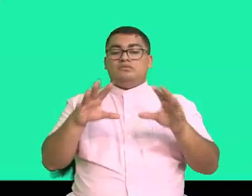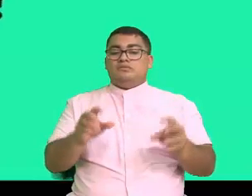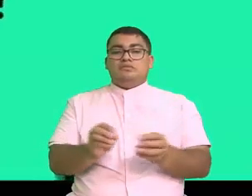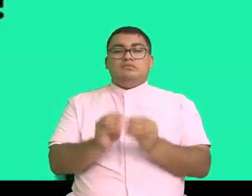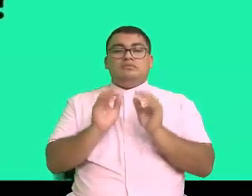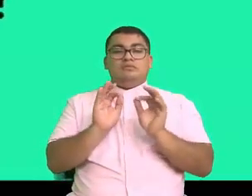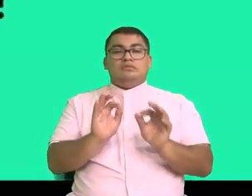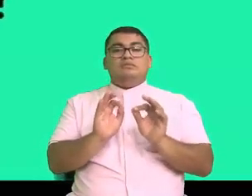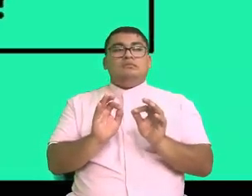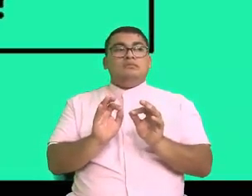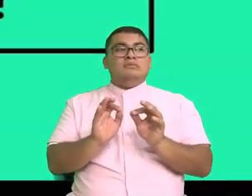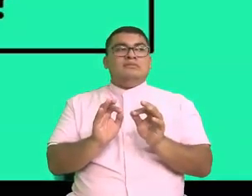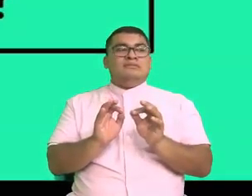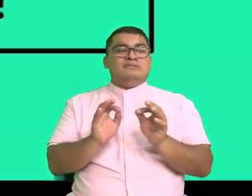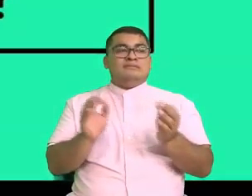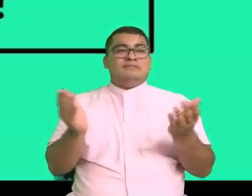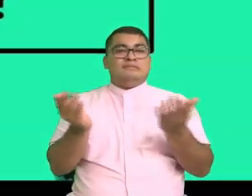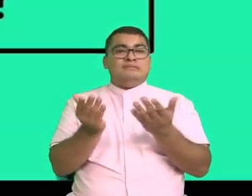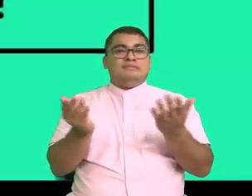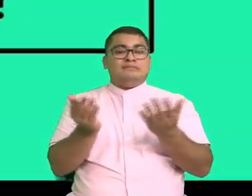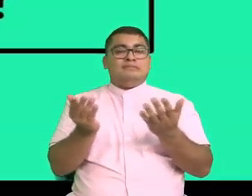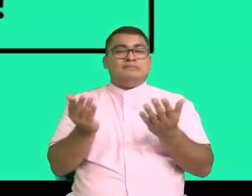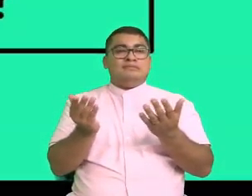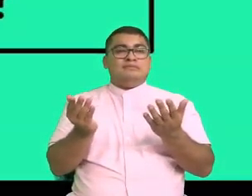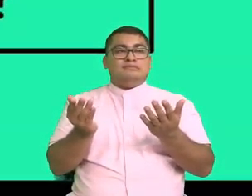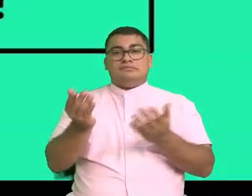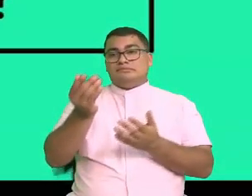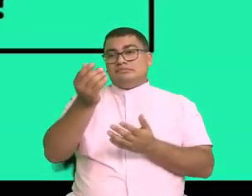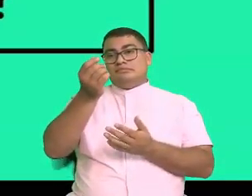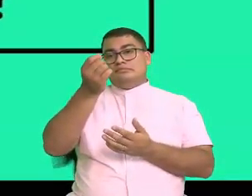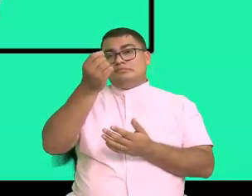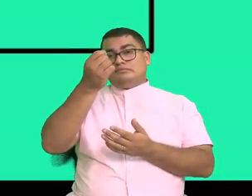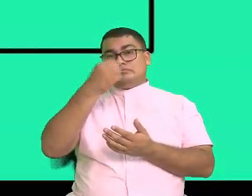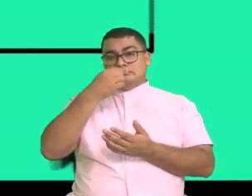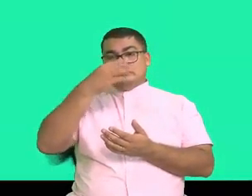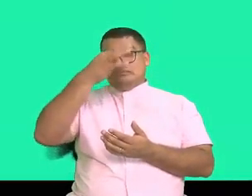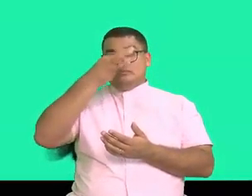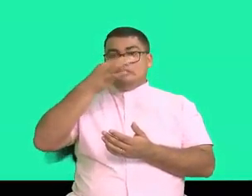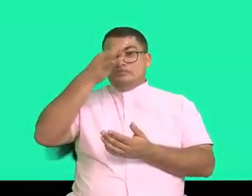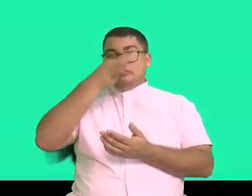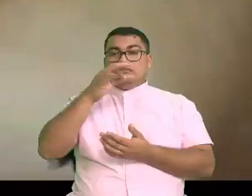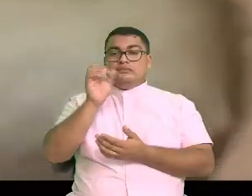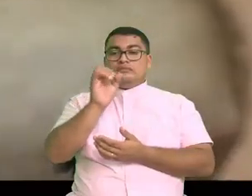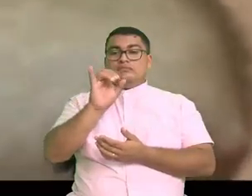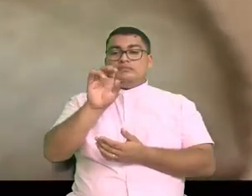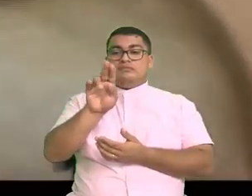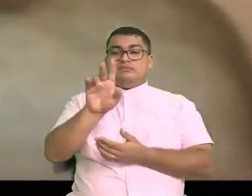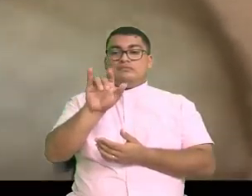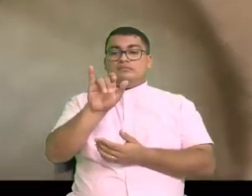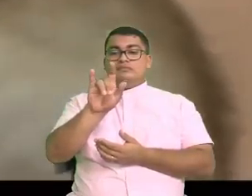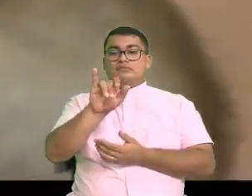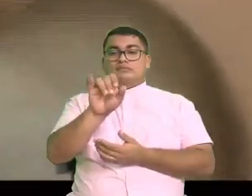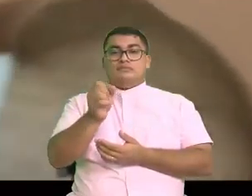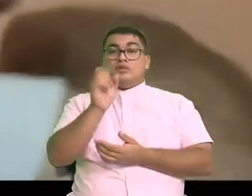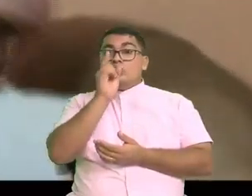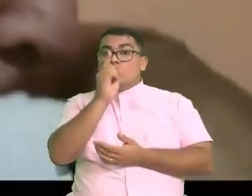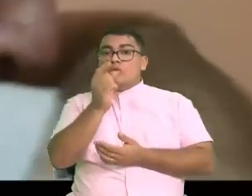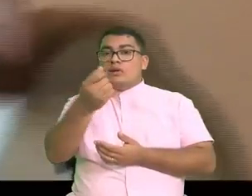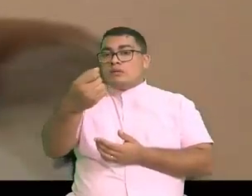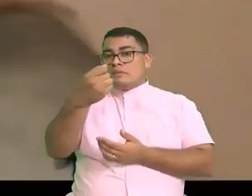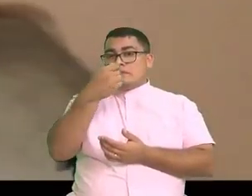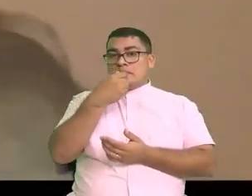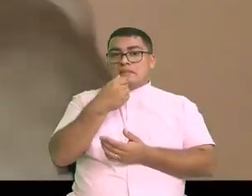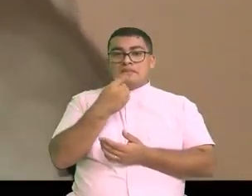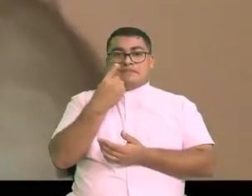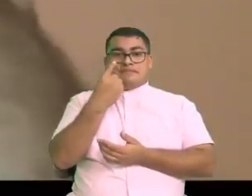decir, no es el tratamiento de la sinusitis. No es de una pastilla, un tipo